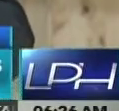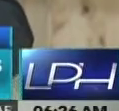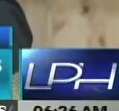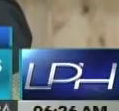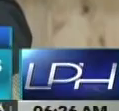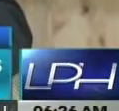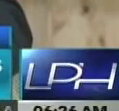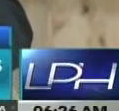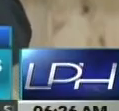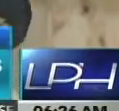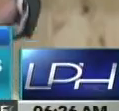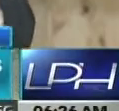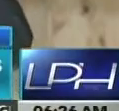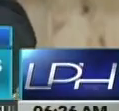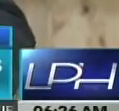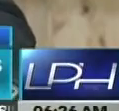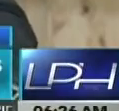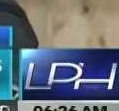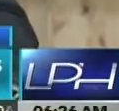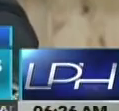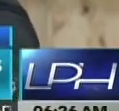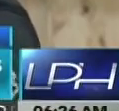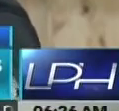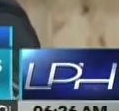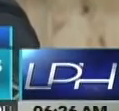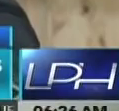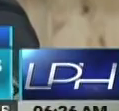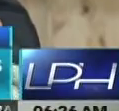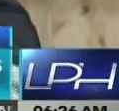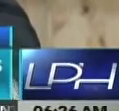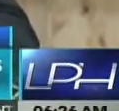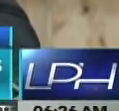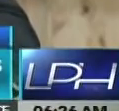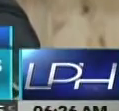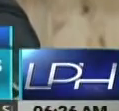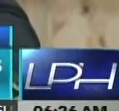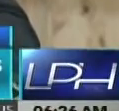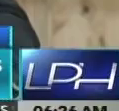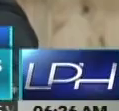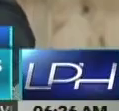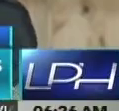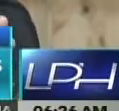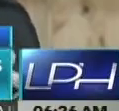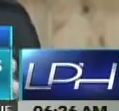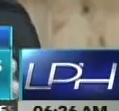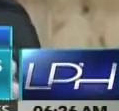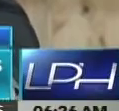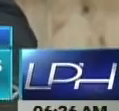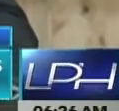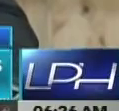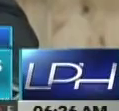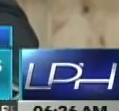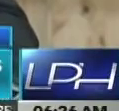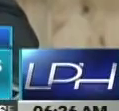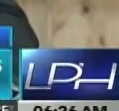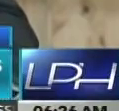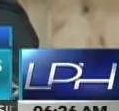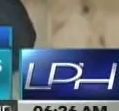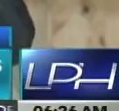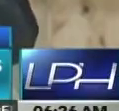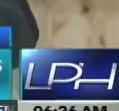igual que lo es él. Nosotros somos obreros y estamos al servicio de la patria. Entonces, en mi condición de trabajador y dirigente sindical, yo quiero decirte que después de haber consultado con